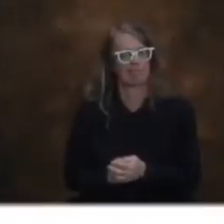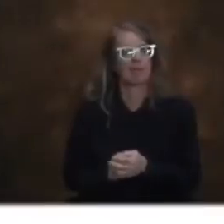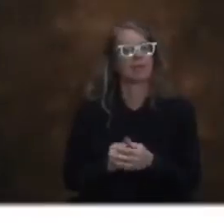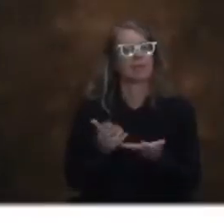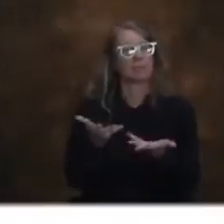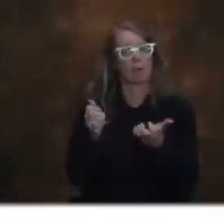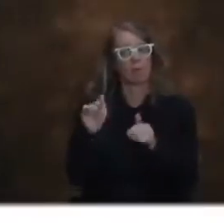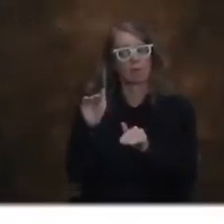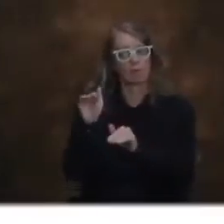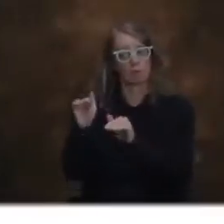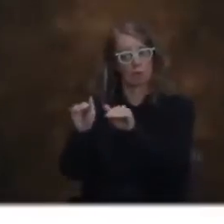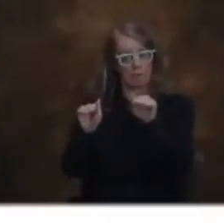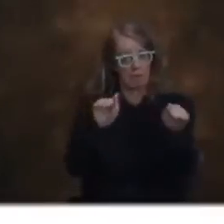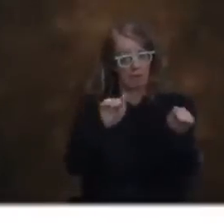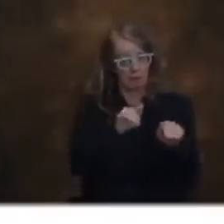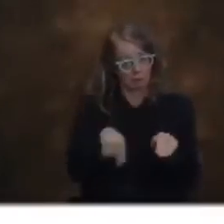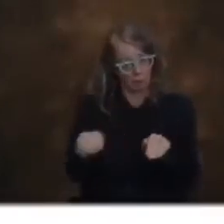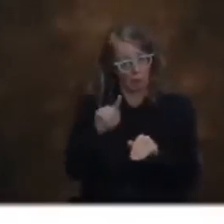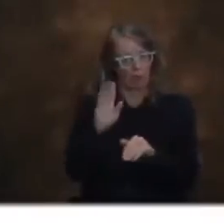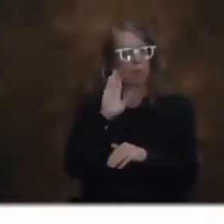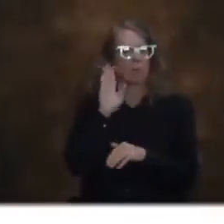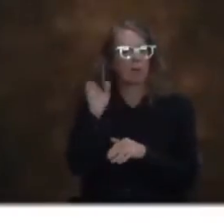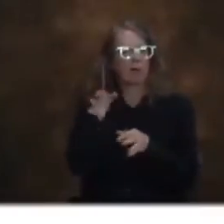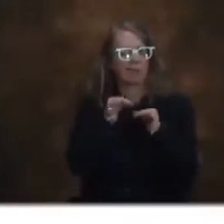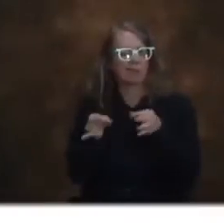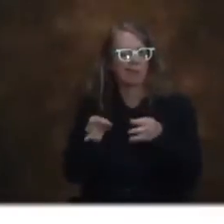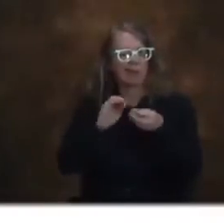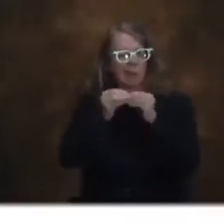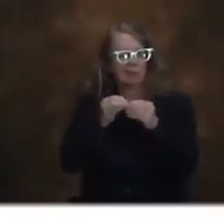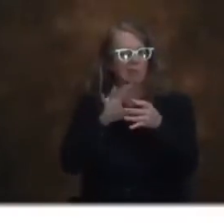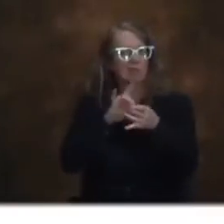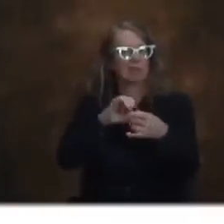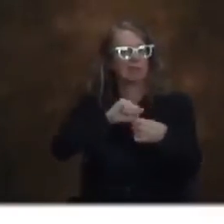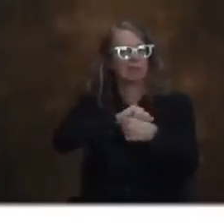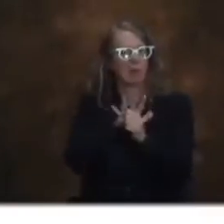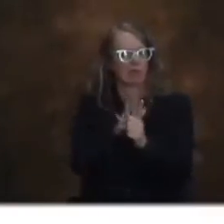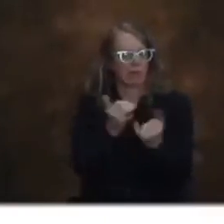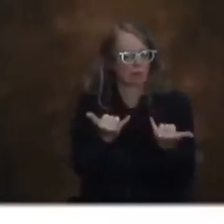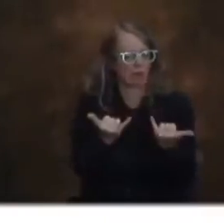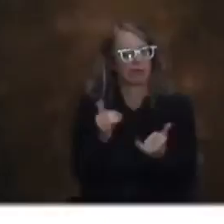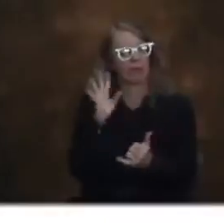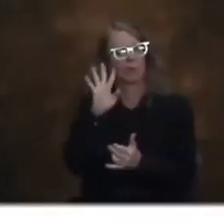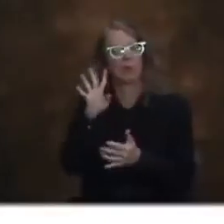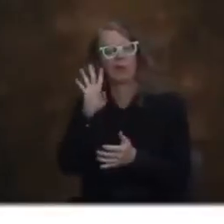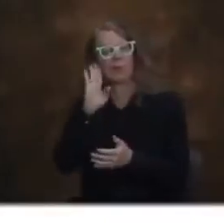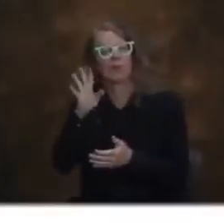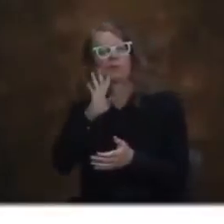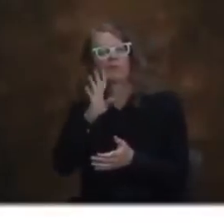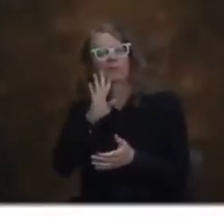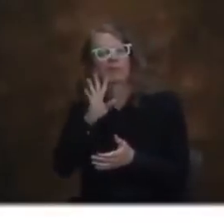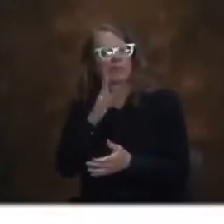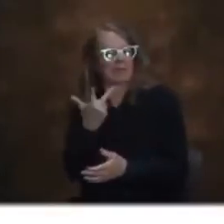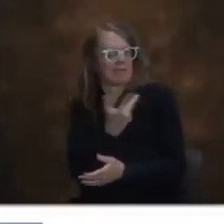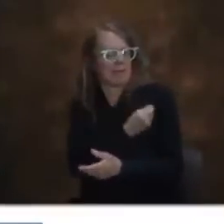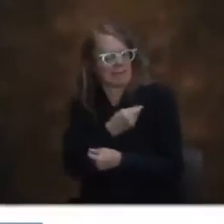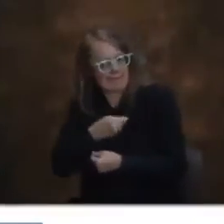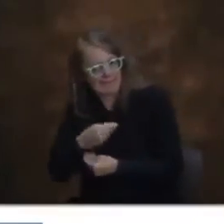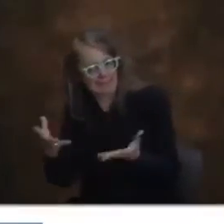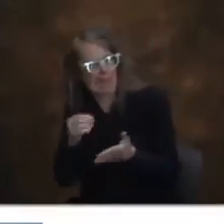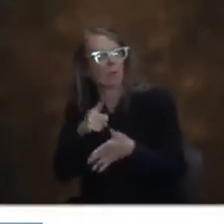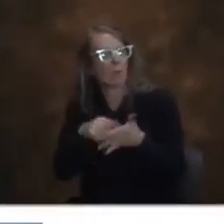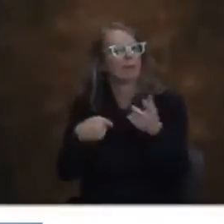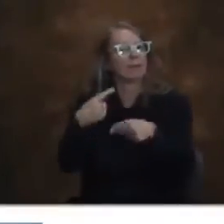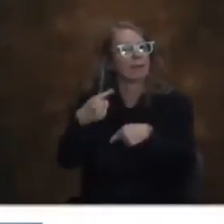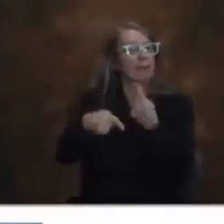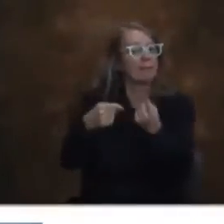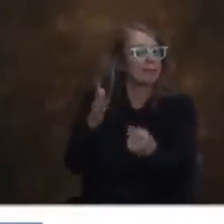tenemos recordatorios que vamos a hablar sobre la situación actual de cobb y vamos a hablar sobre la reconexión